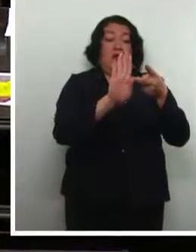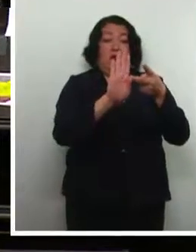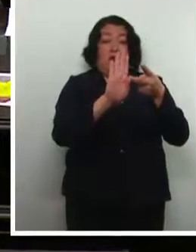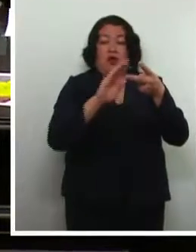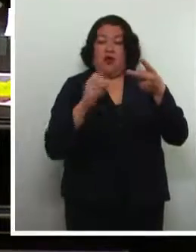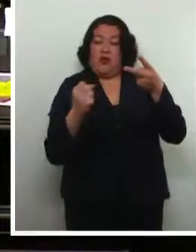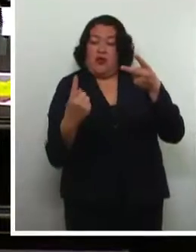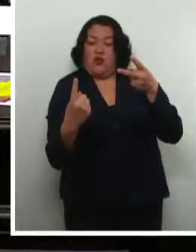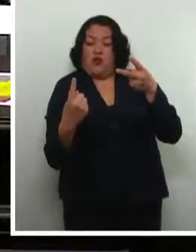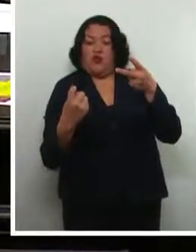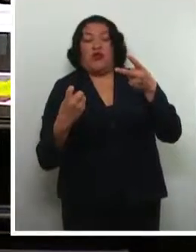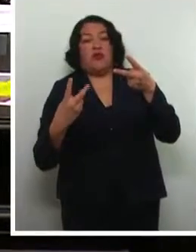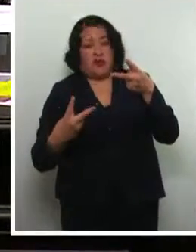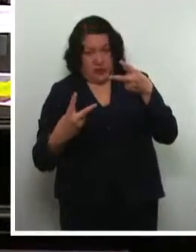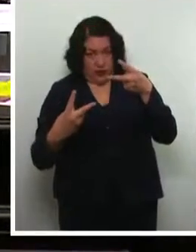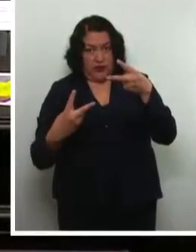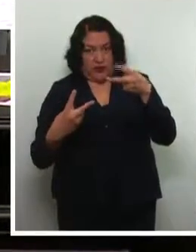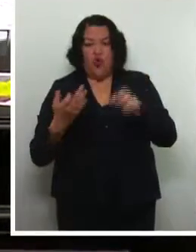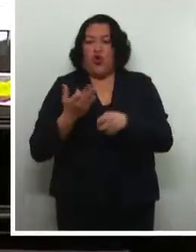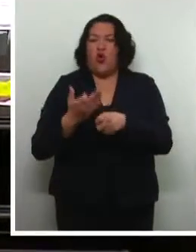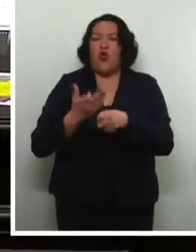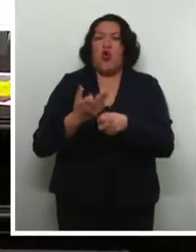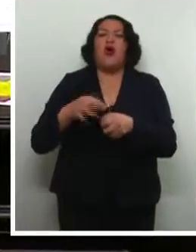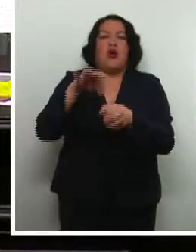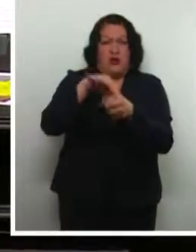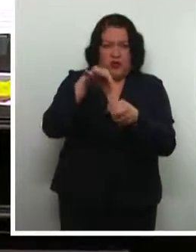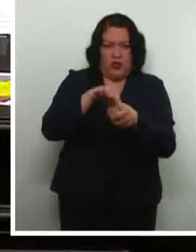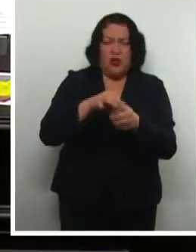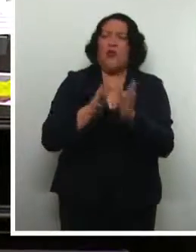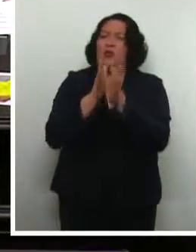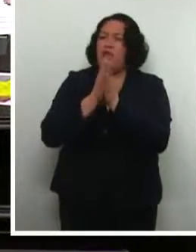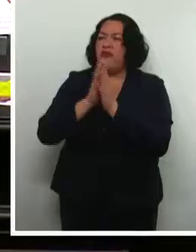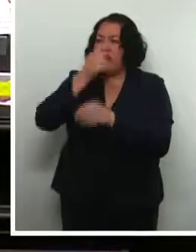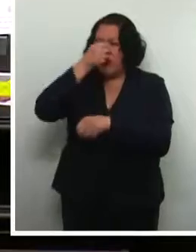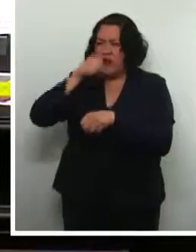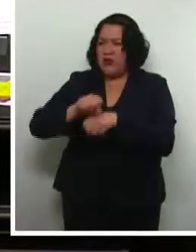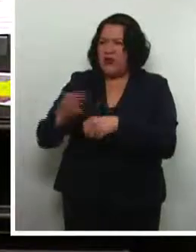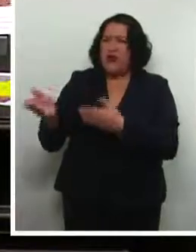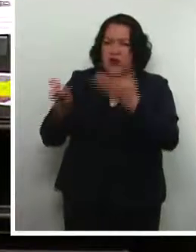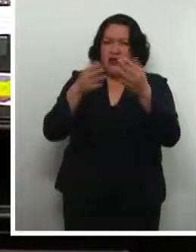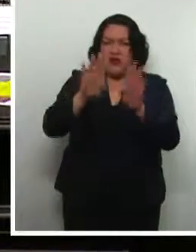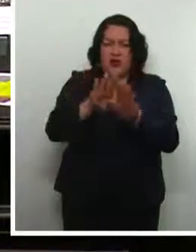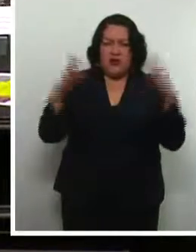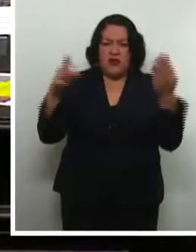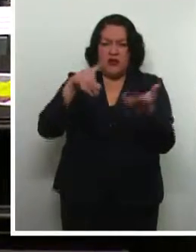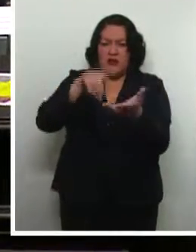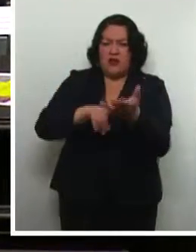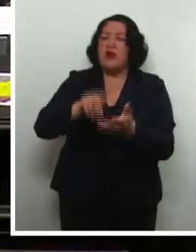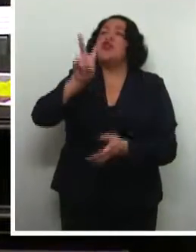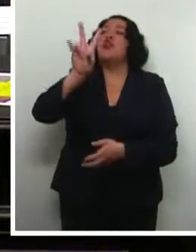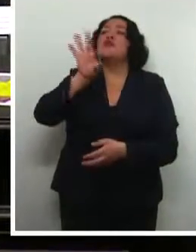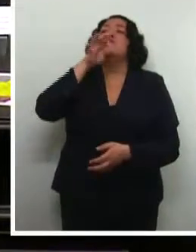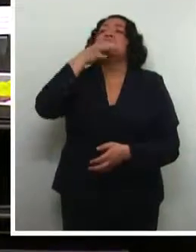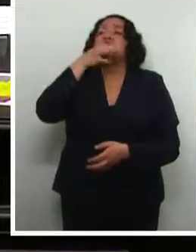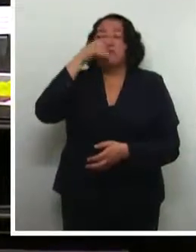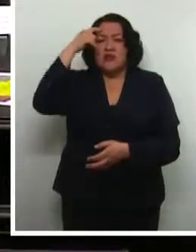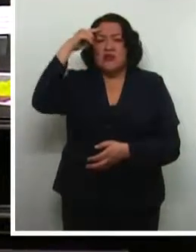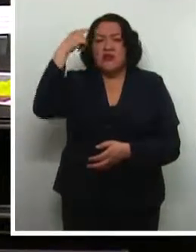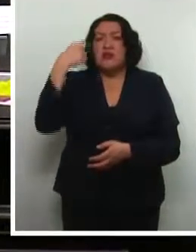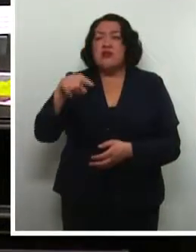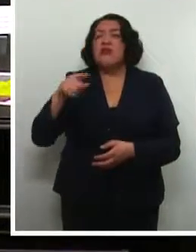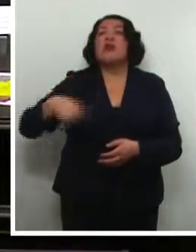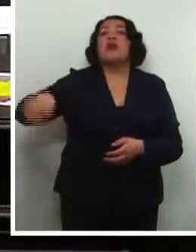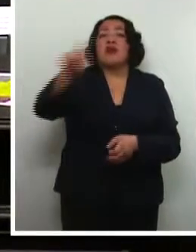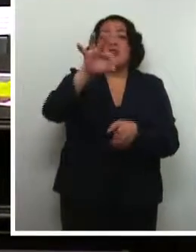numerales 1 y 2. Pido a la Secretaría del Sistema Electrónico por 2 minutos para proceder a